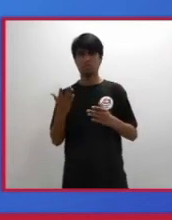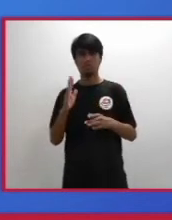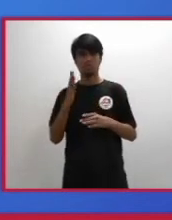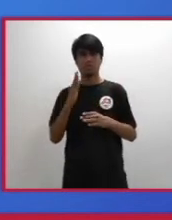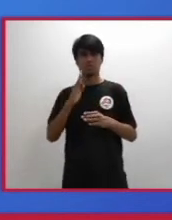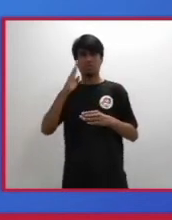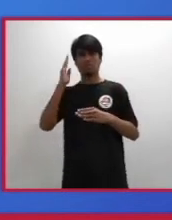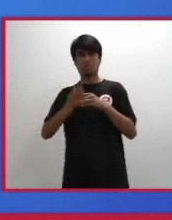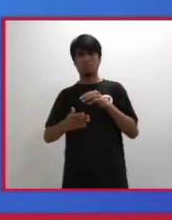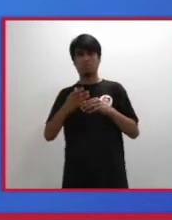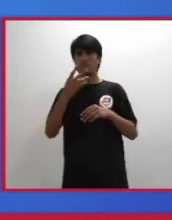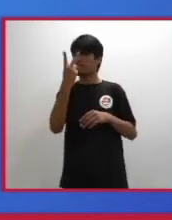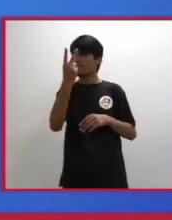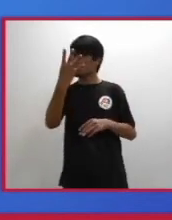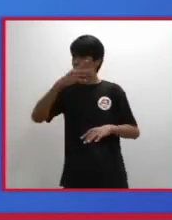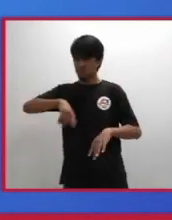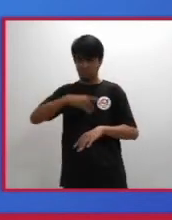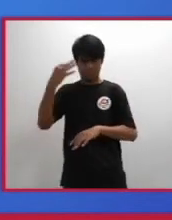de 24 horas.